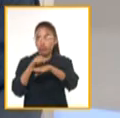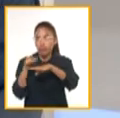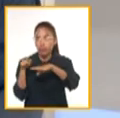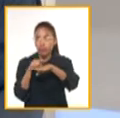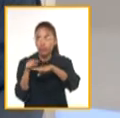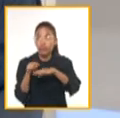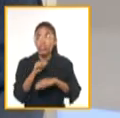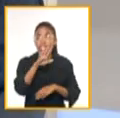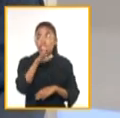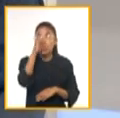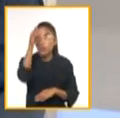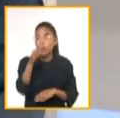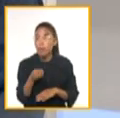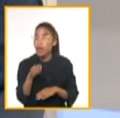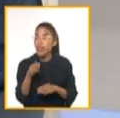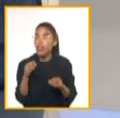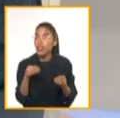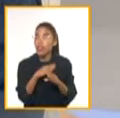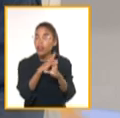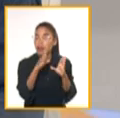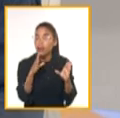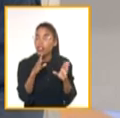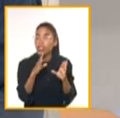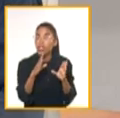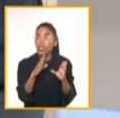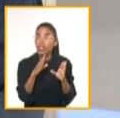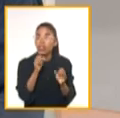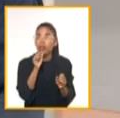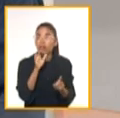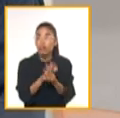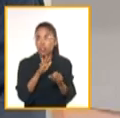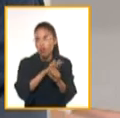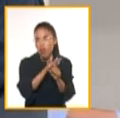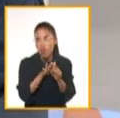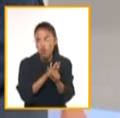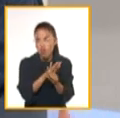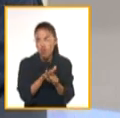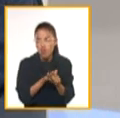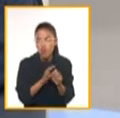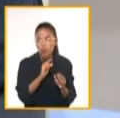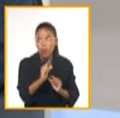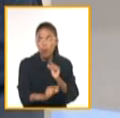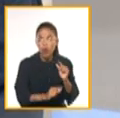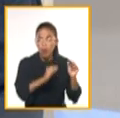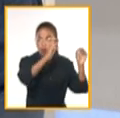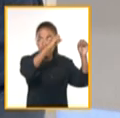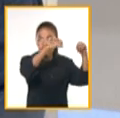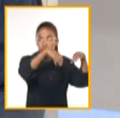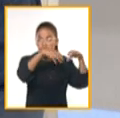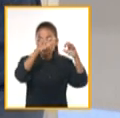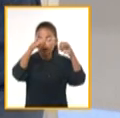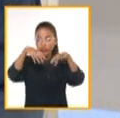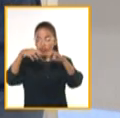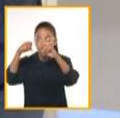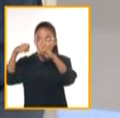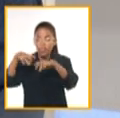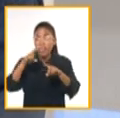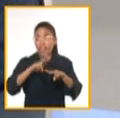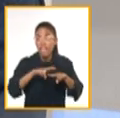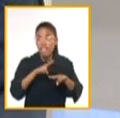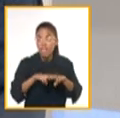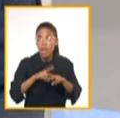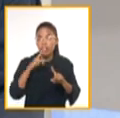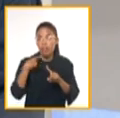5:30 de la mañana se da energía a la central de Boca de Jaruco y se comienza a restablecer el servicio en la capital de La Habana, en Mayabeque,